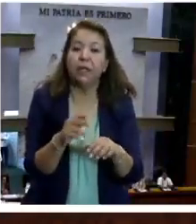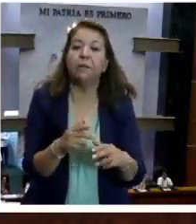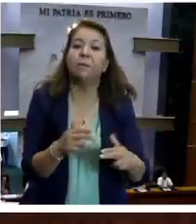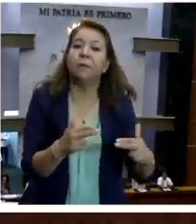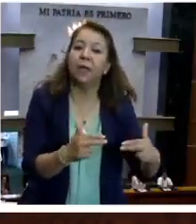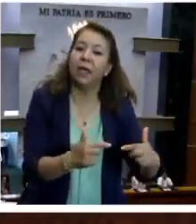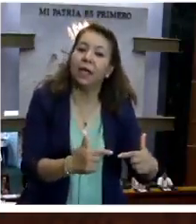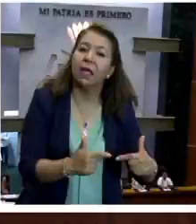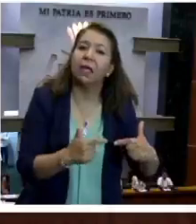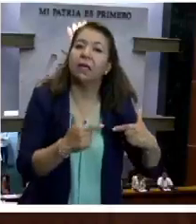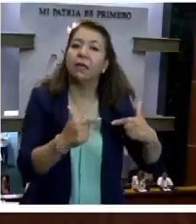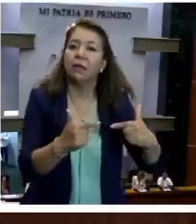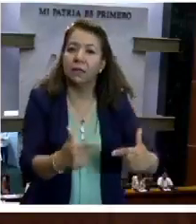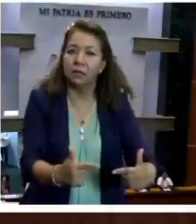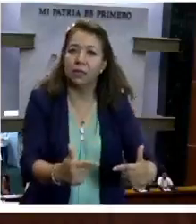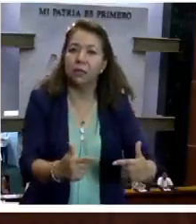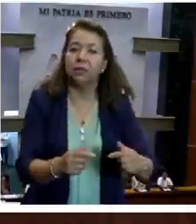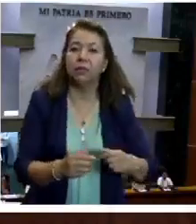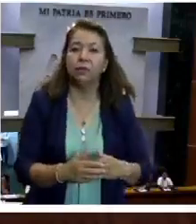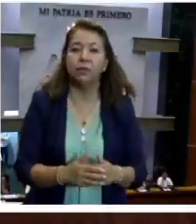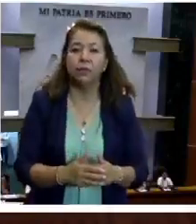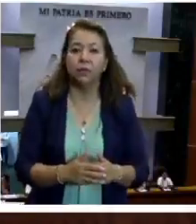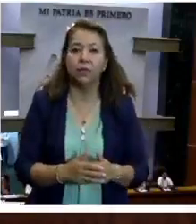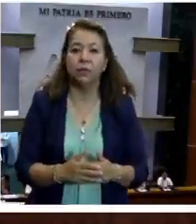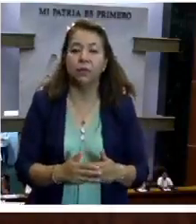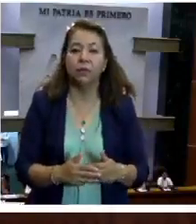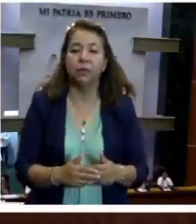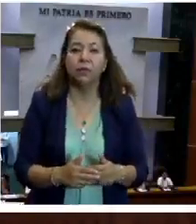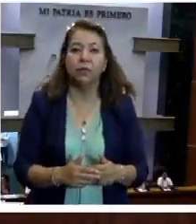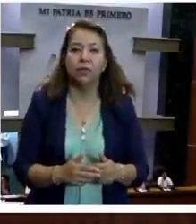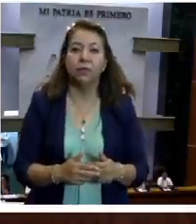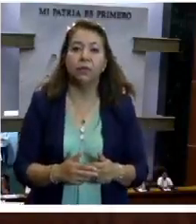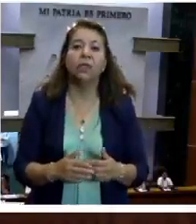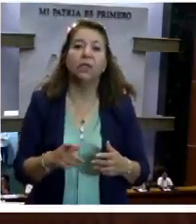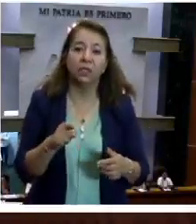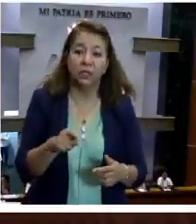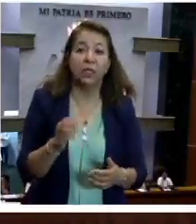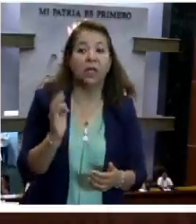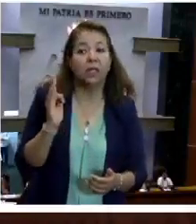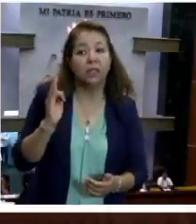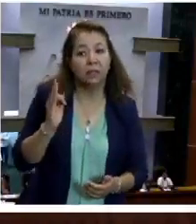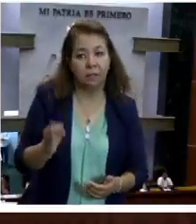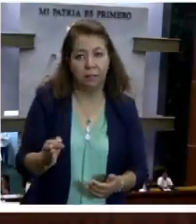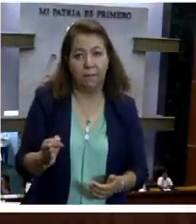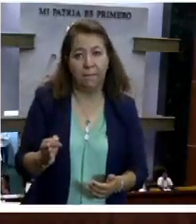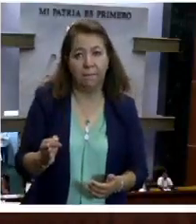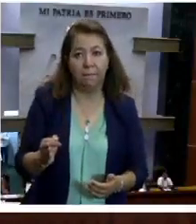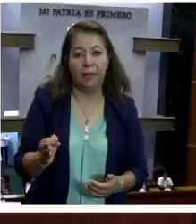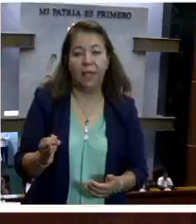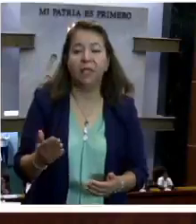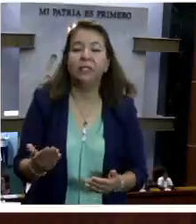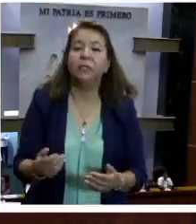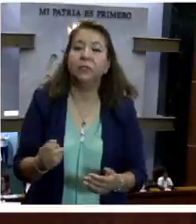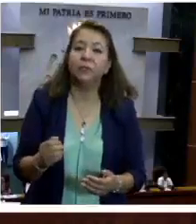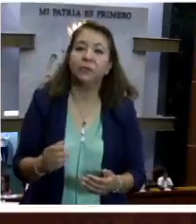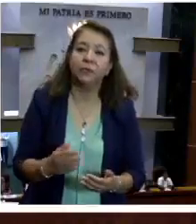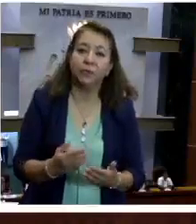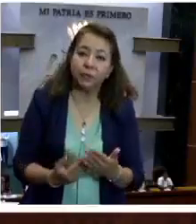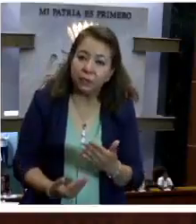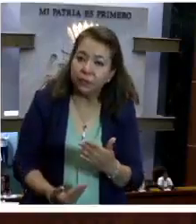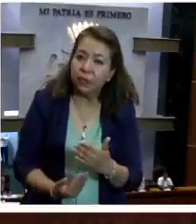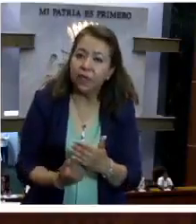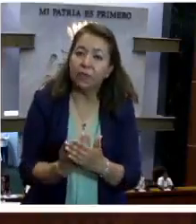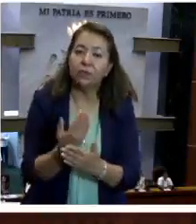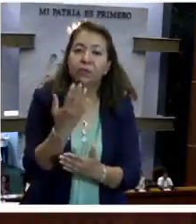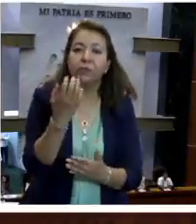generación. Y es así, si asumimos este compromiso de esta nueva escuela mexicana,